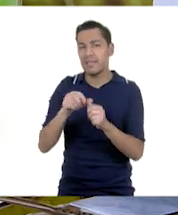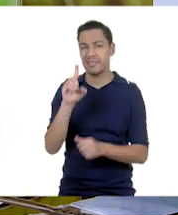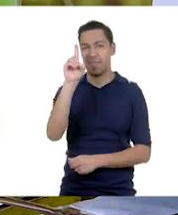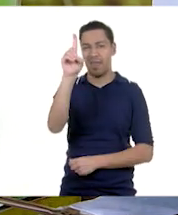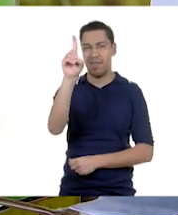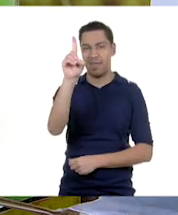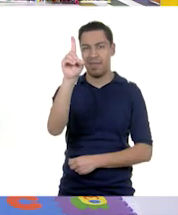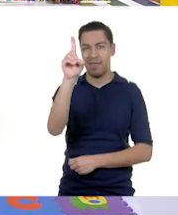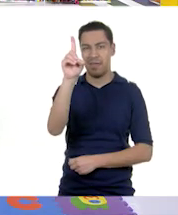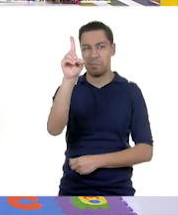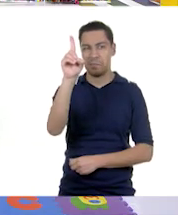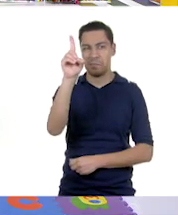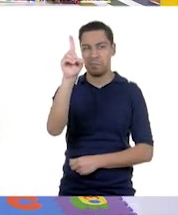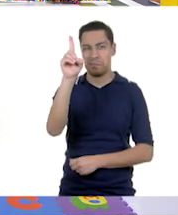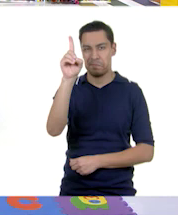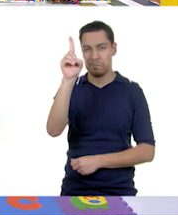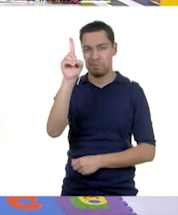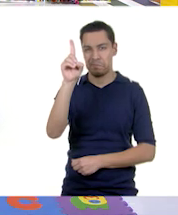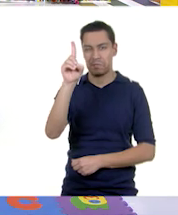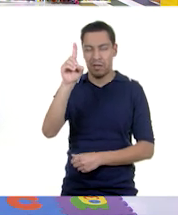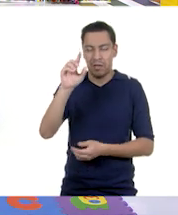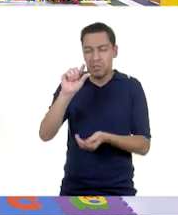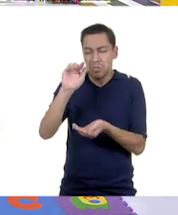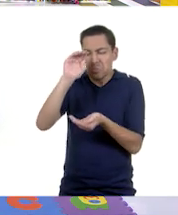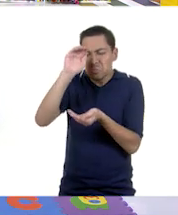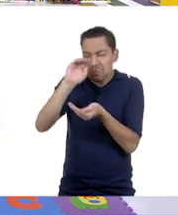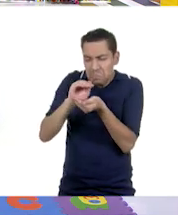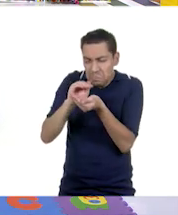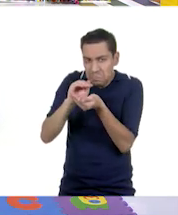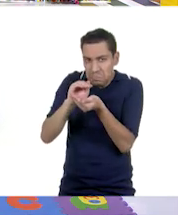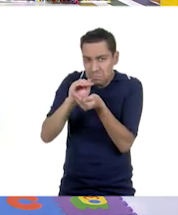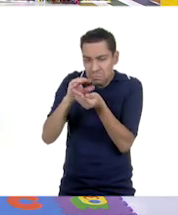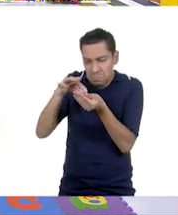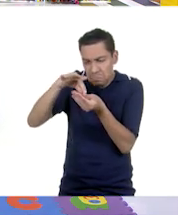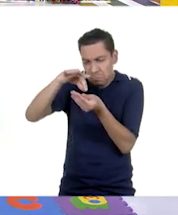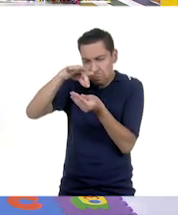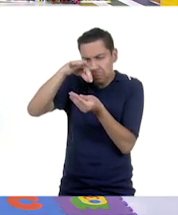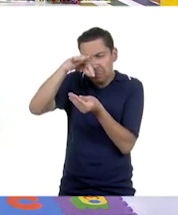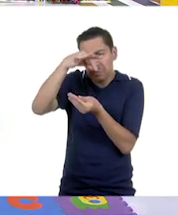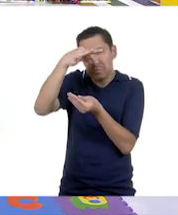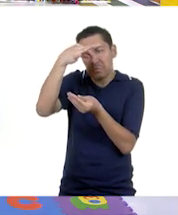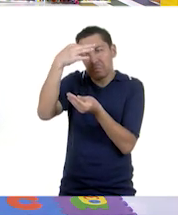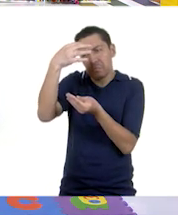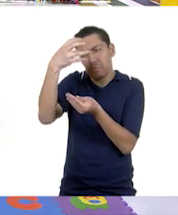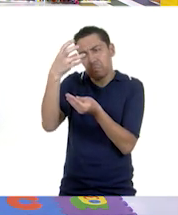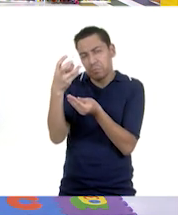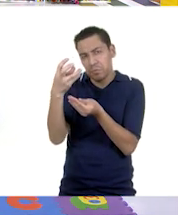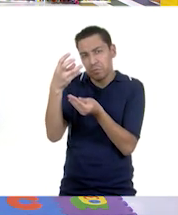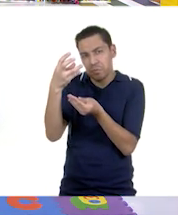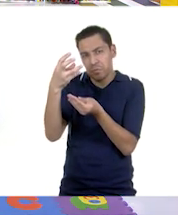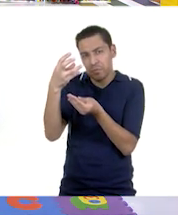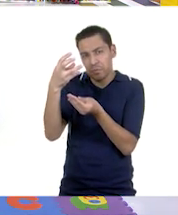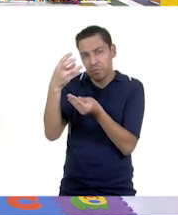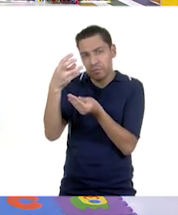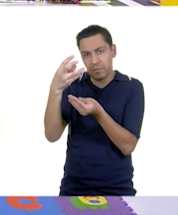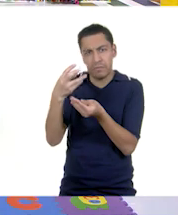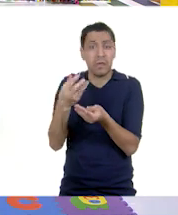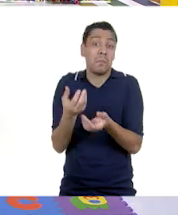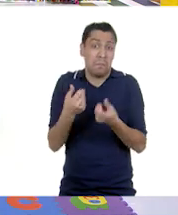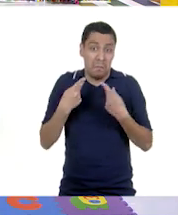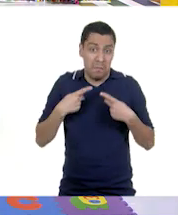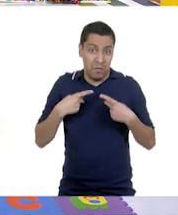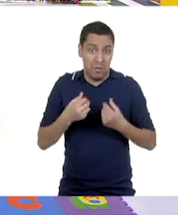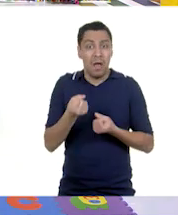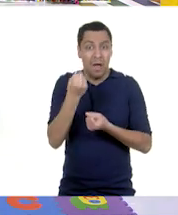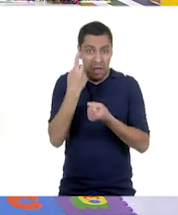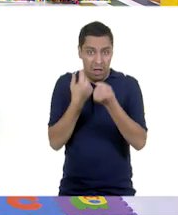bien. El dientes, por ejemplo, de león es muy pequeñito y algunas personas también lo utilizan para té, por sus propiedades medicinales.